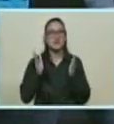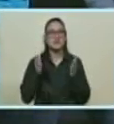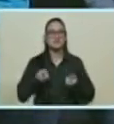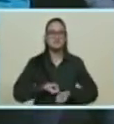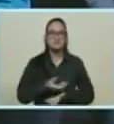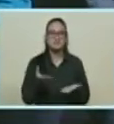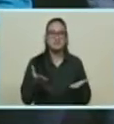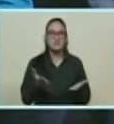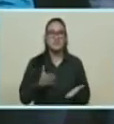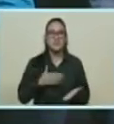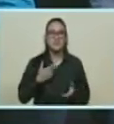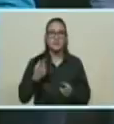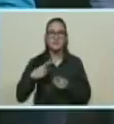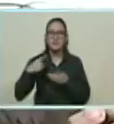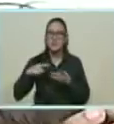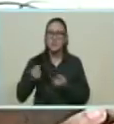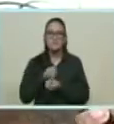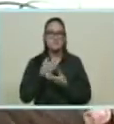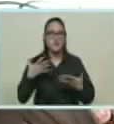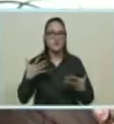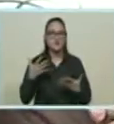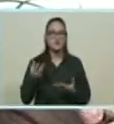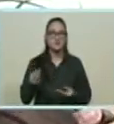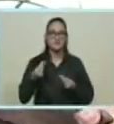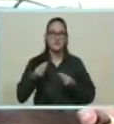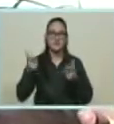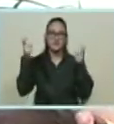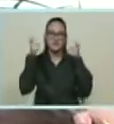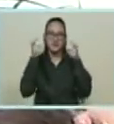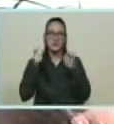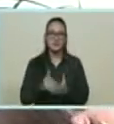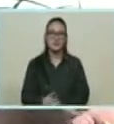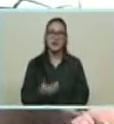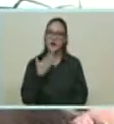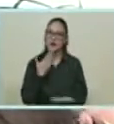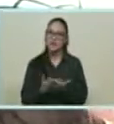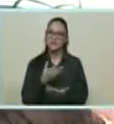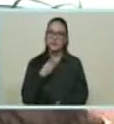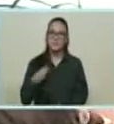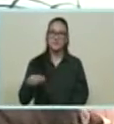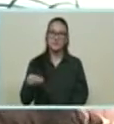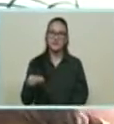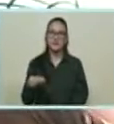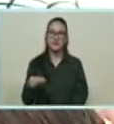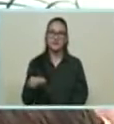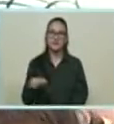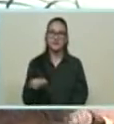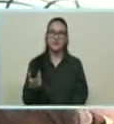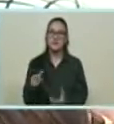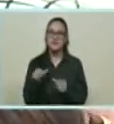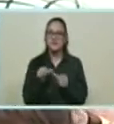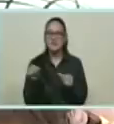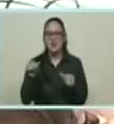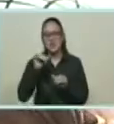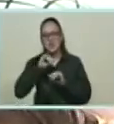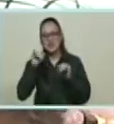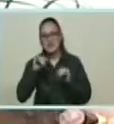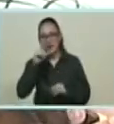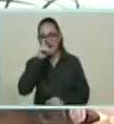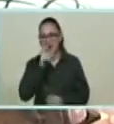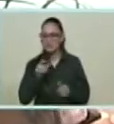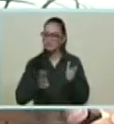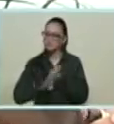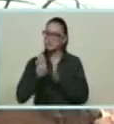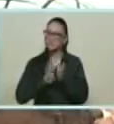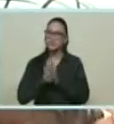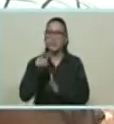revolución podemos tener todas las maravillas que nos dejó nuestro comandante Chávez. Gracias, presidente. Le digo que pase un feliz año, que siga